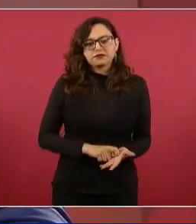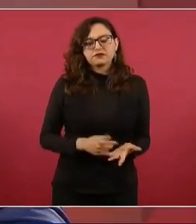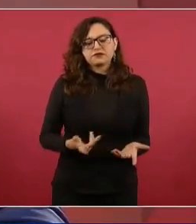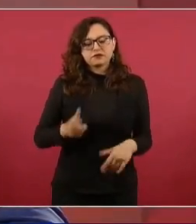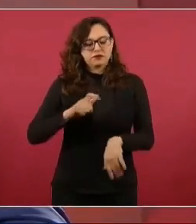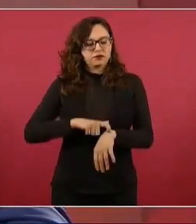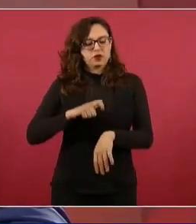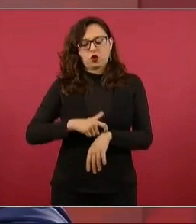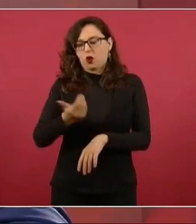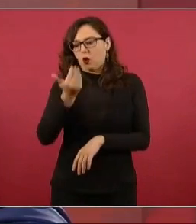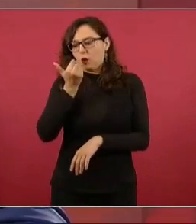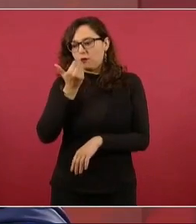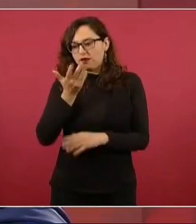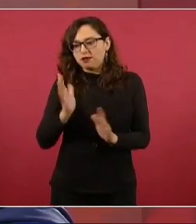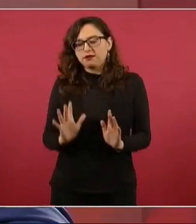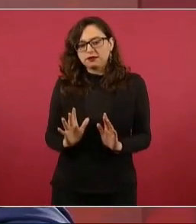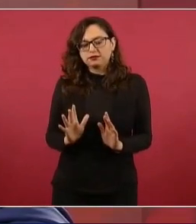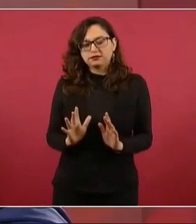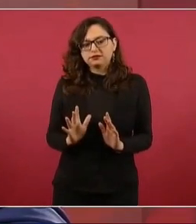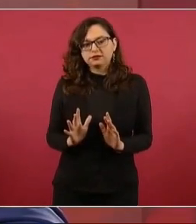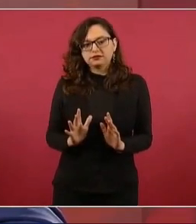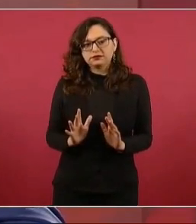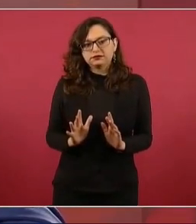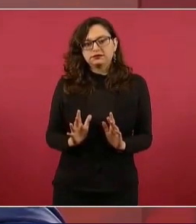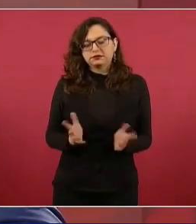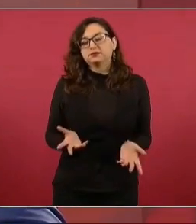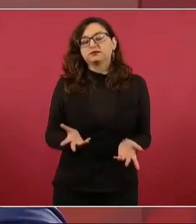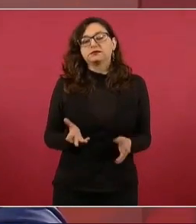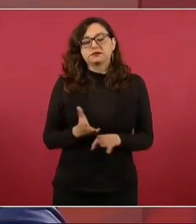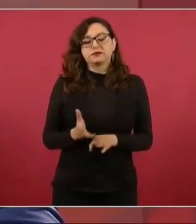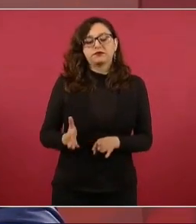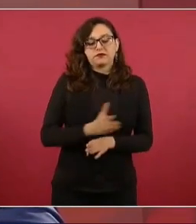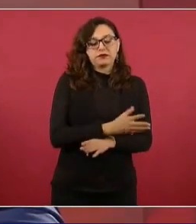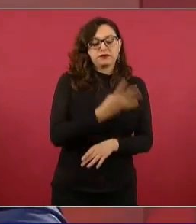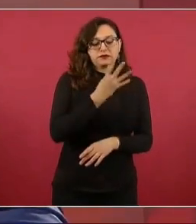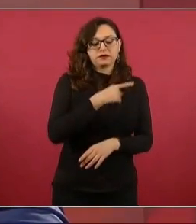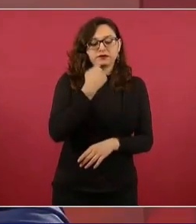de la comida, o sea, son 4 horas de trabajo,